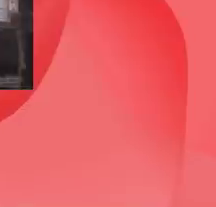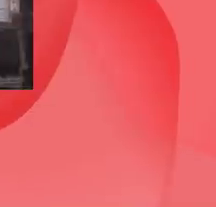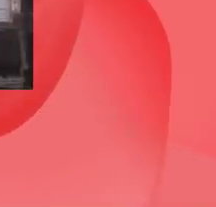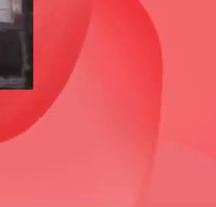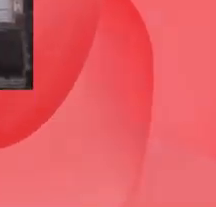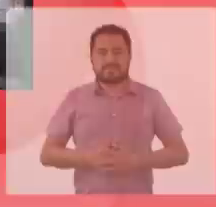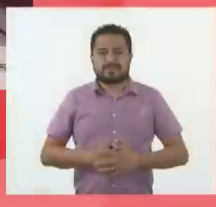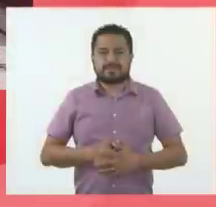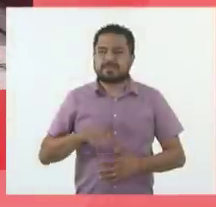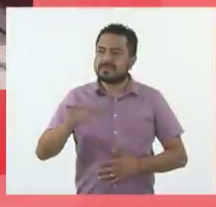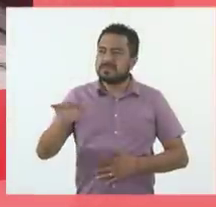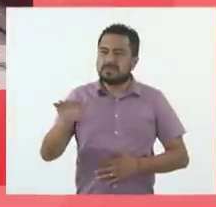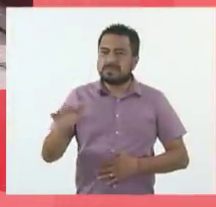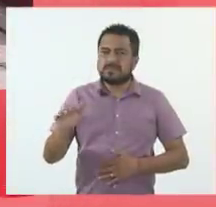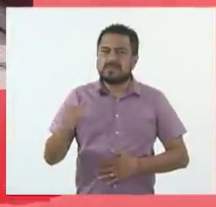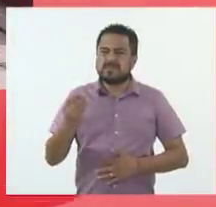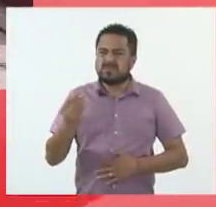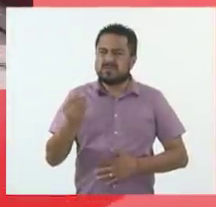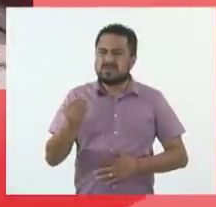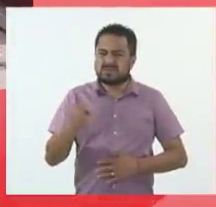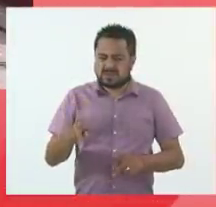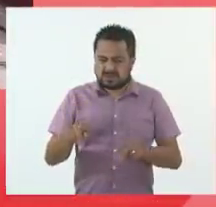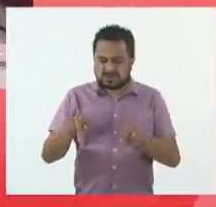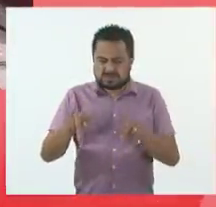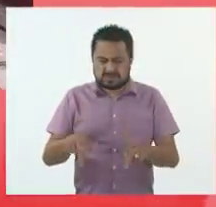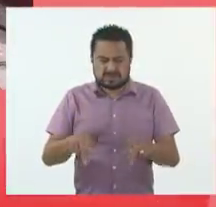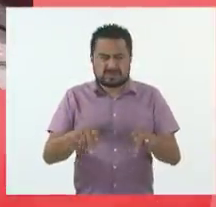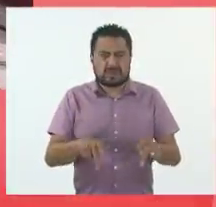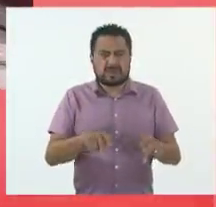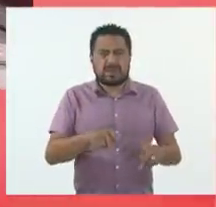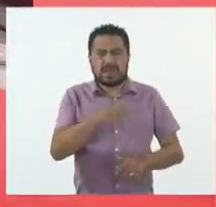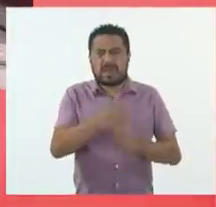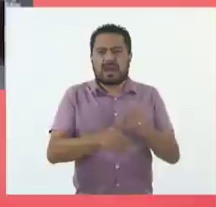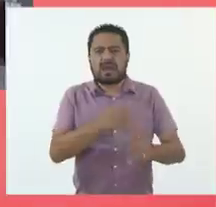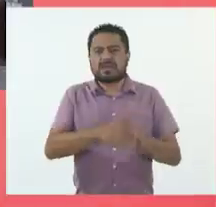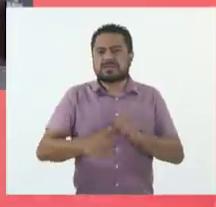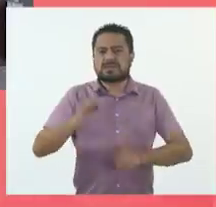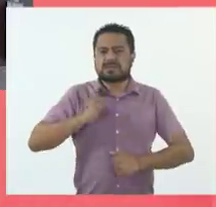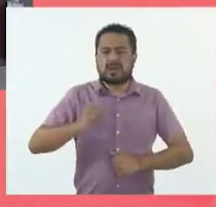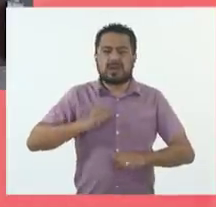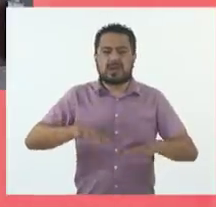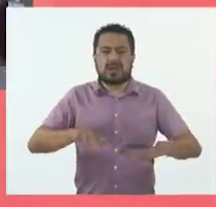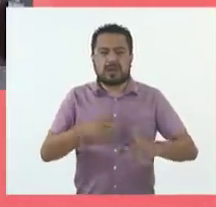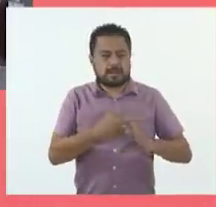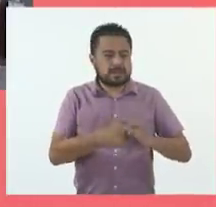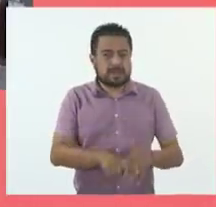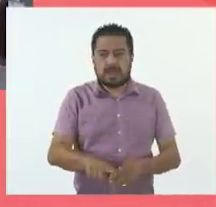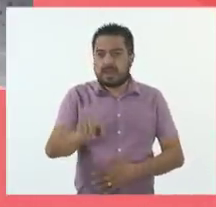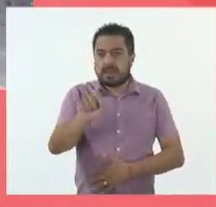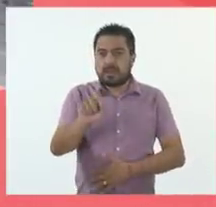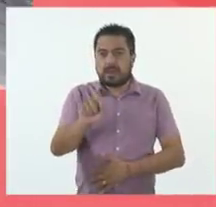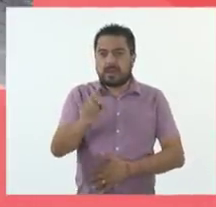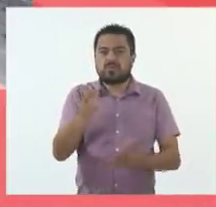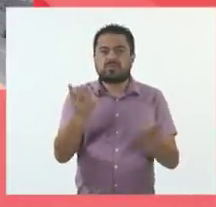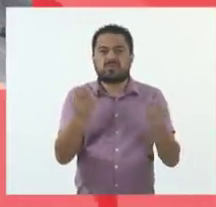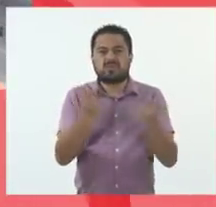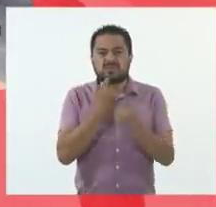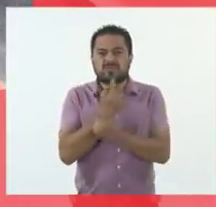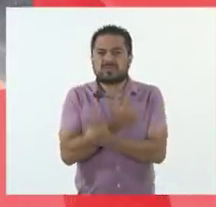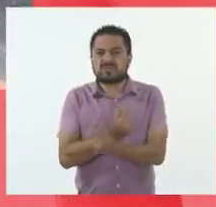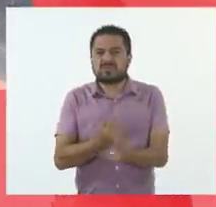Juan Carlos, muchas tumbas de finales del siglo XIX y principios del XX, ¿no? Sí. Y muchos